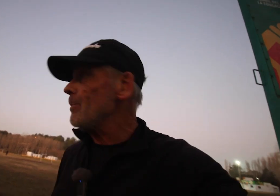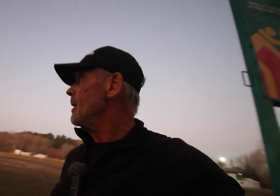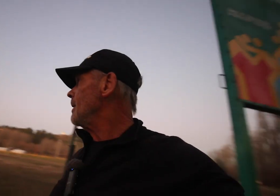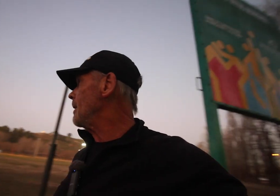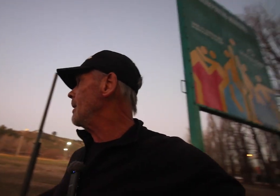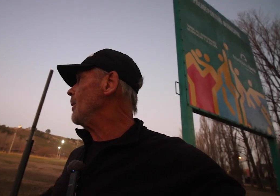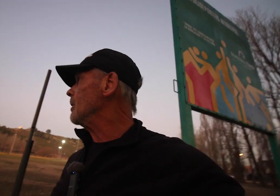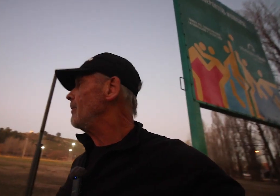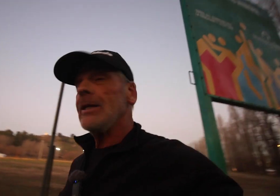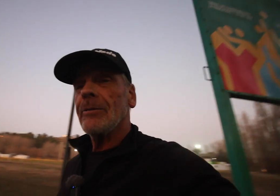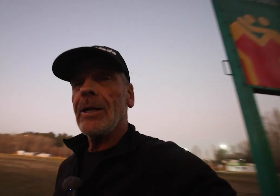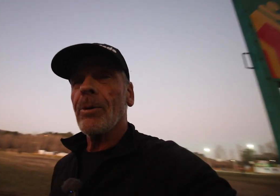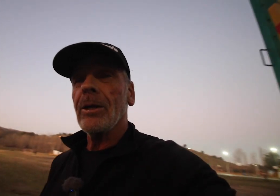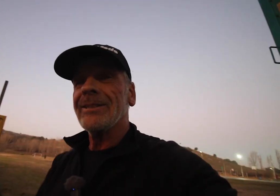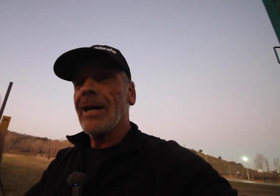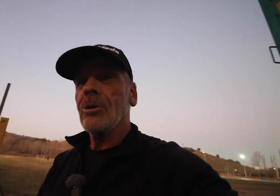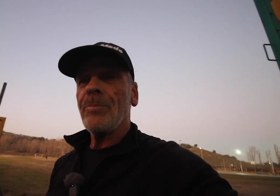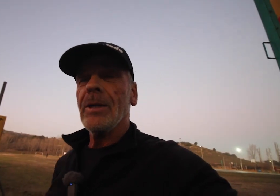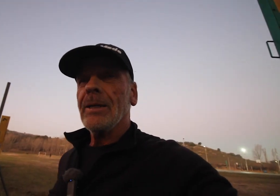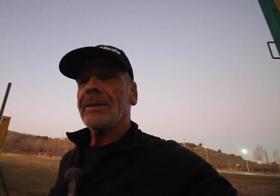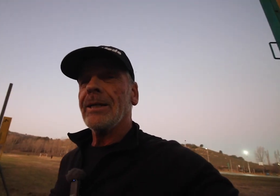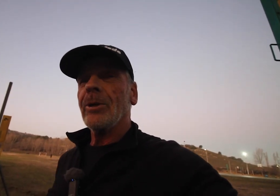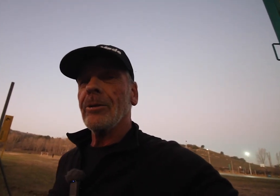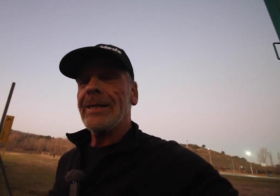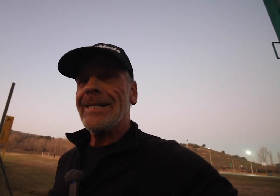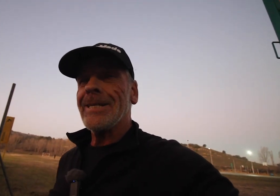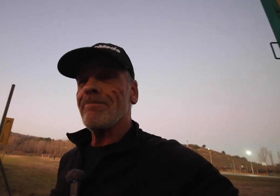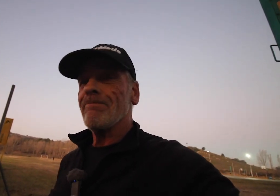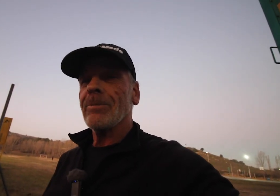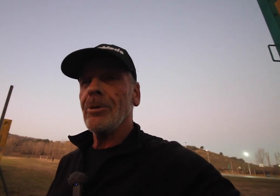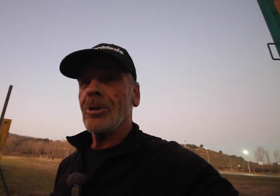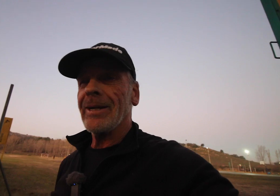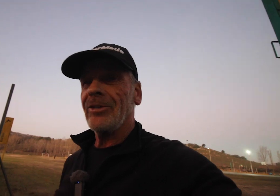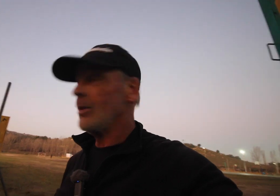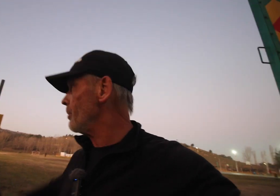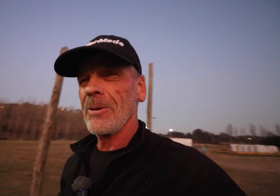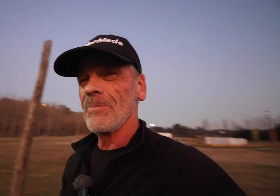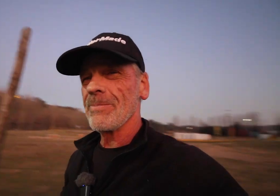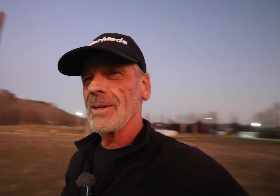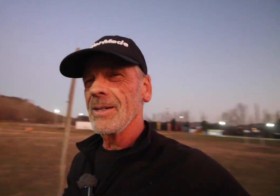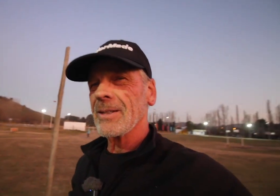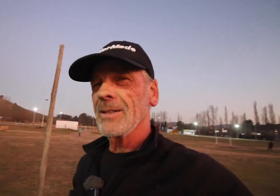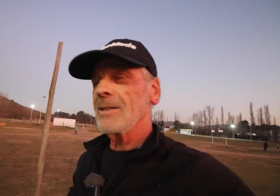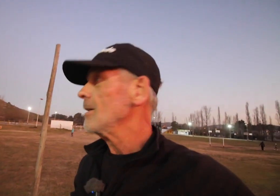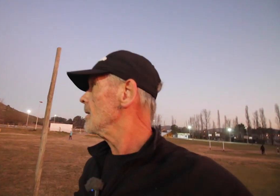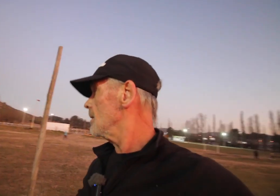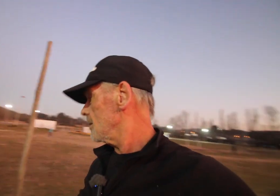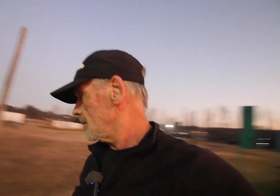nada. Bueno, feliz porque lo han sacado, así que bueno, no más que decir, ahora voy a mostrar a aquel, pero